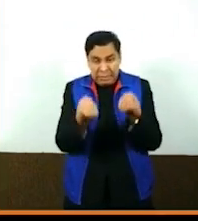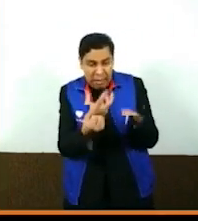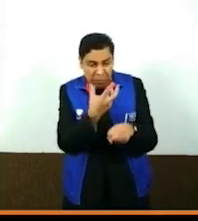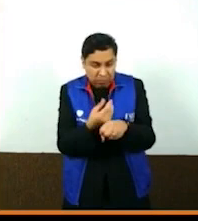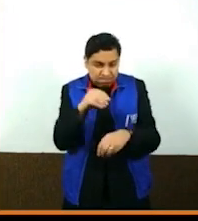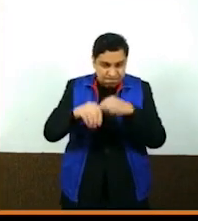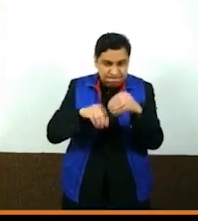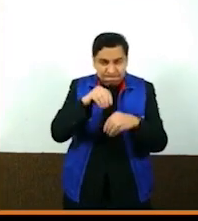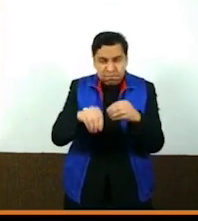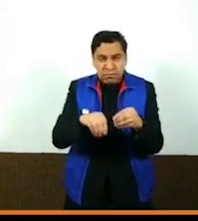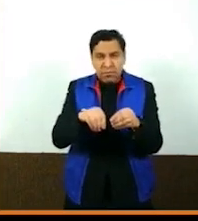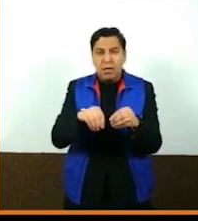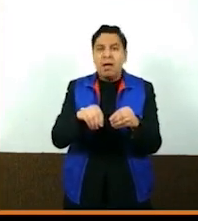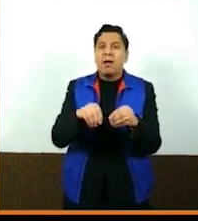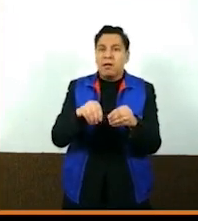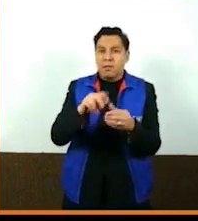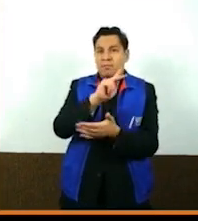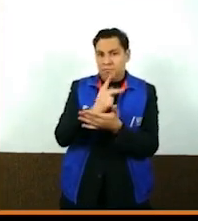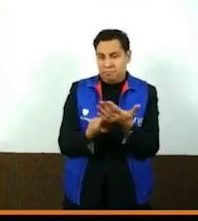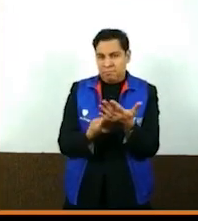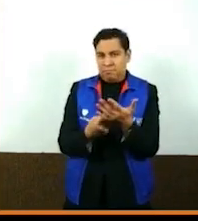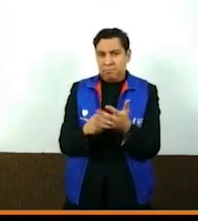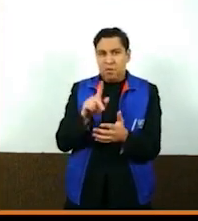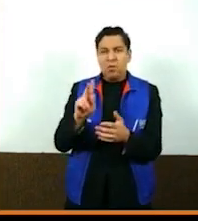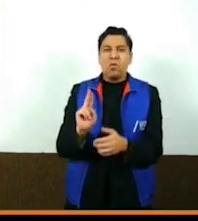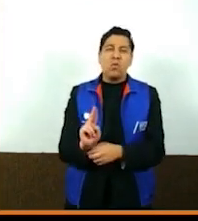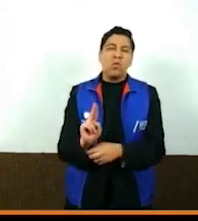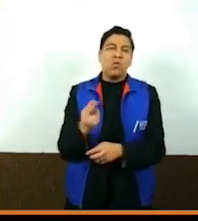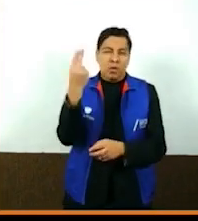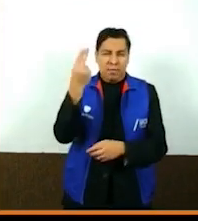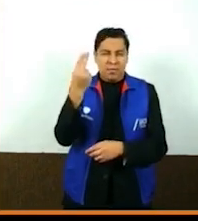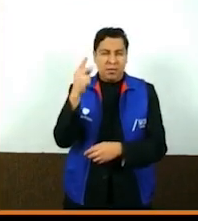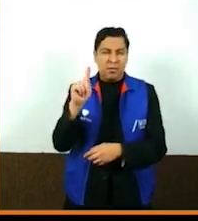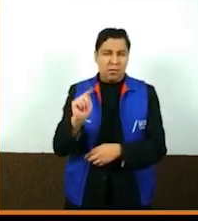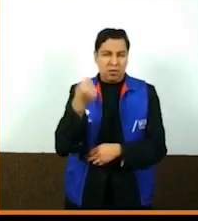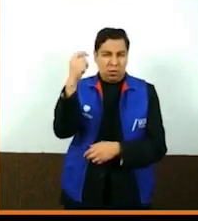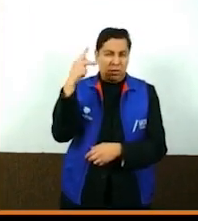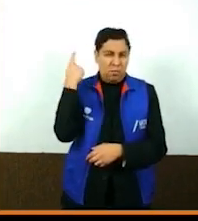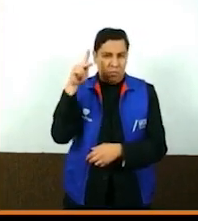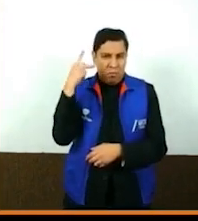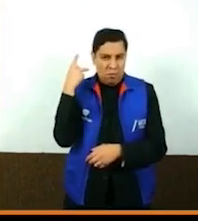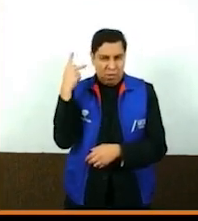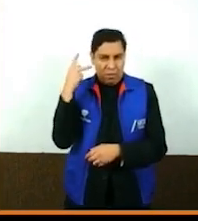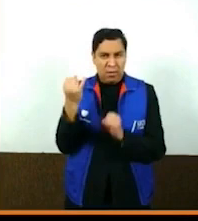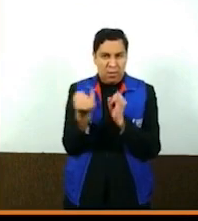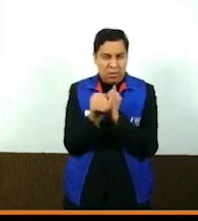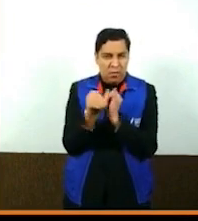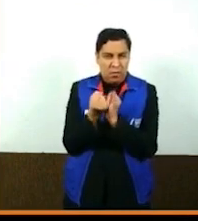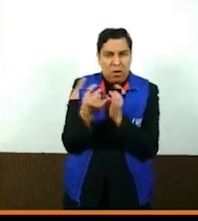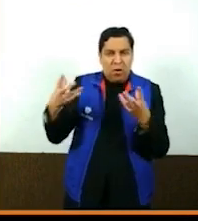Este programa dual, estamos trabajando con la Universidad Tecnológica de Puebla y Camexa, que es